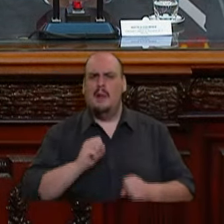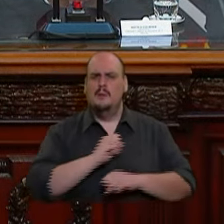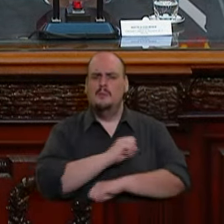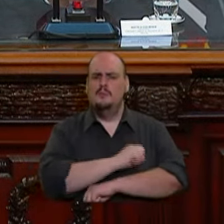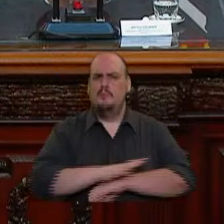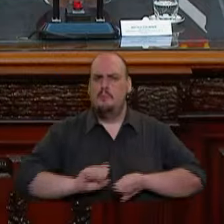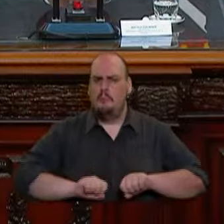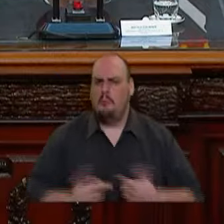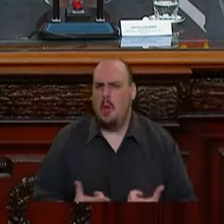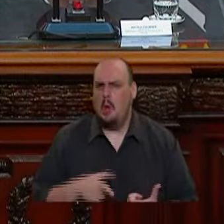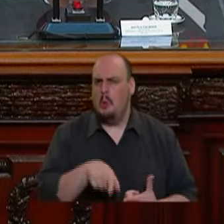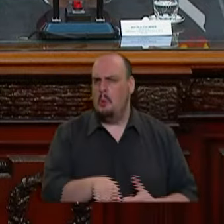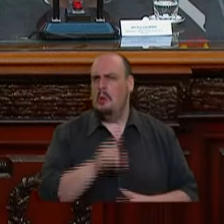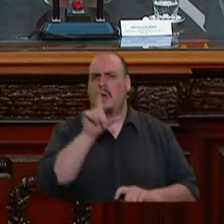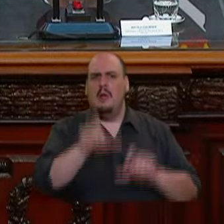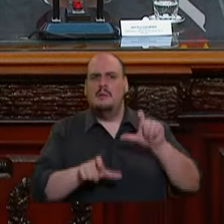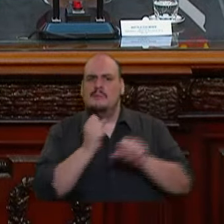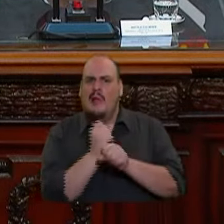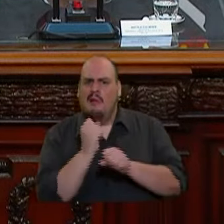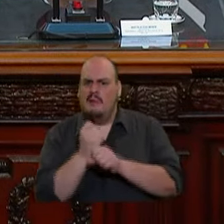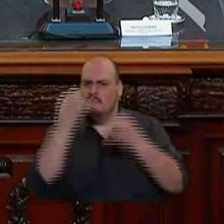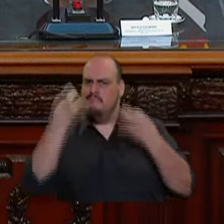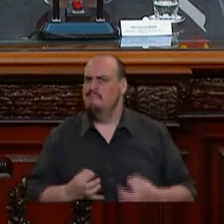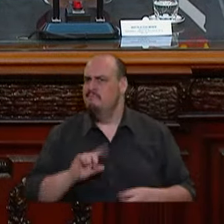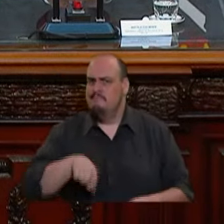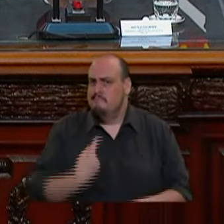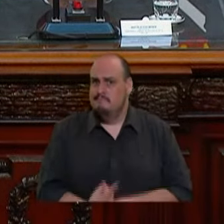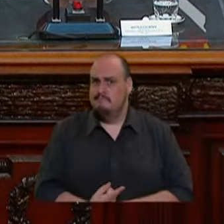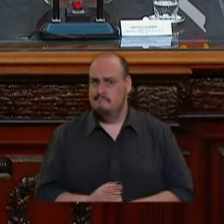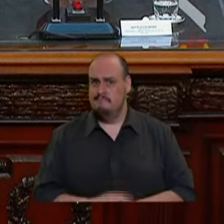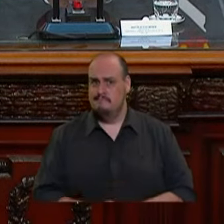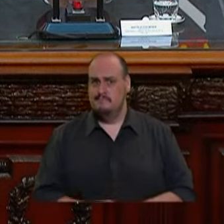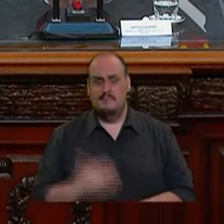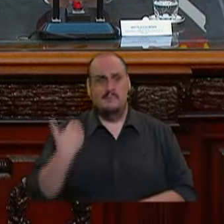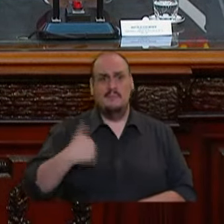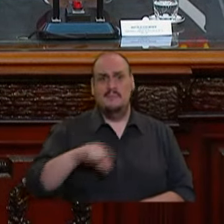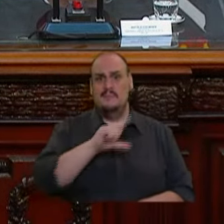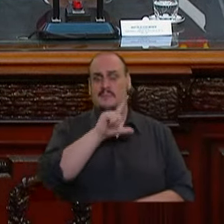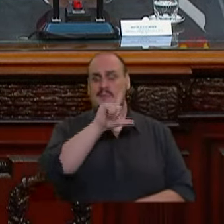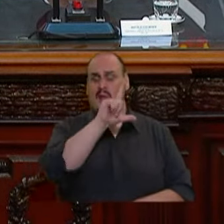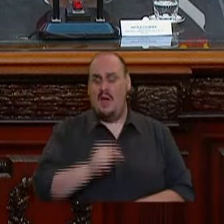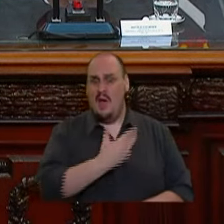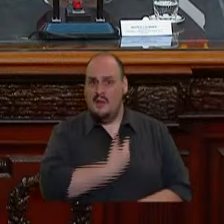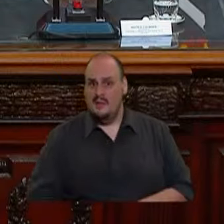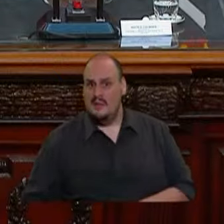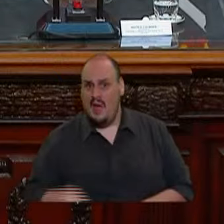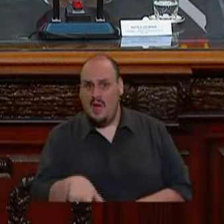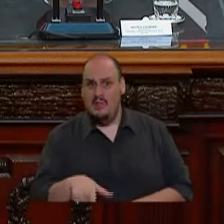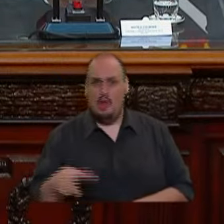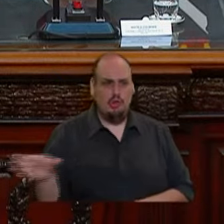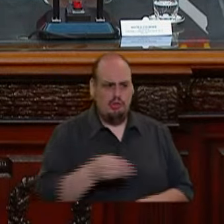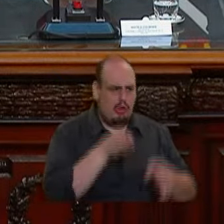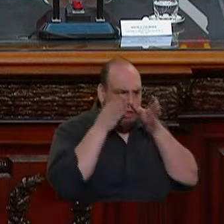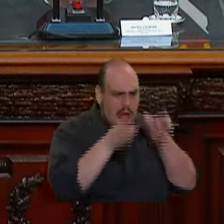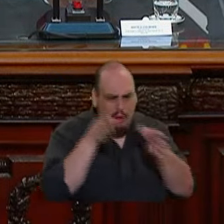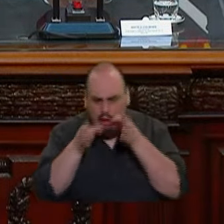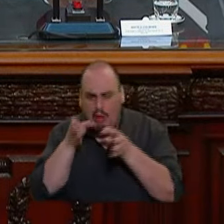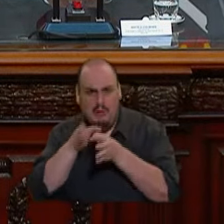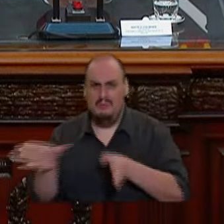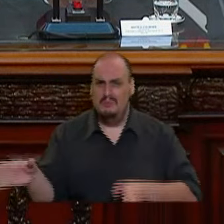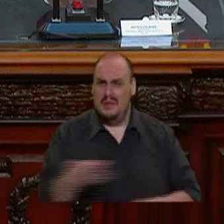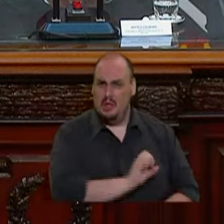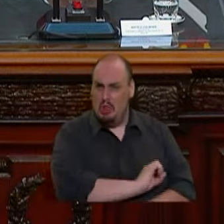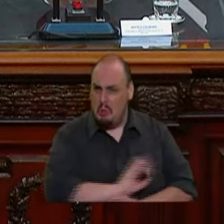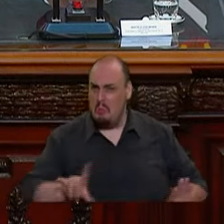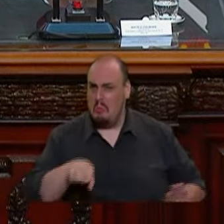puede ni siquiera cumplir con sus funciones básicas. Un Estado que hace todo y todo lo hace mal, generando perjuicio en